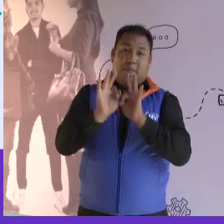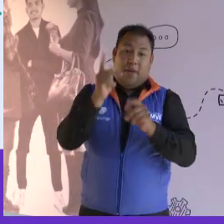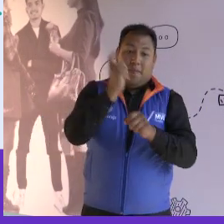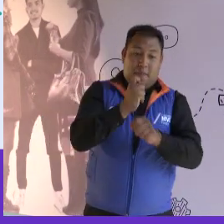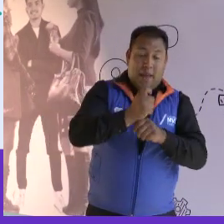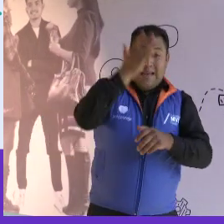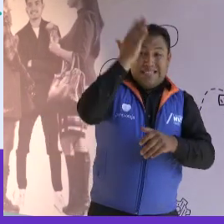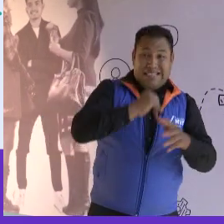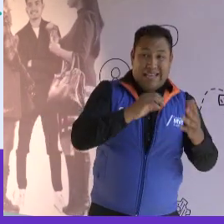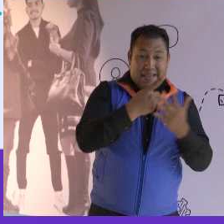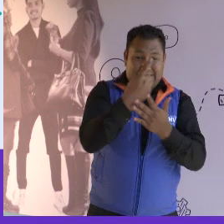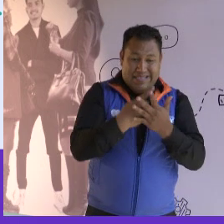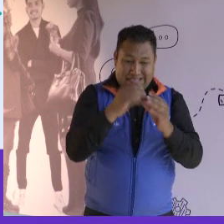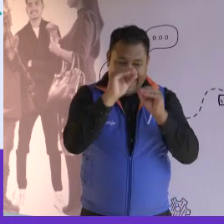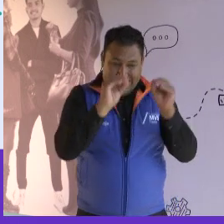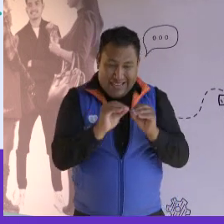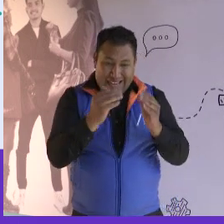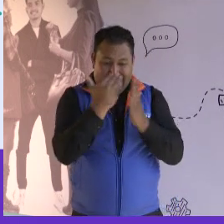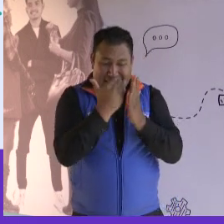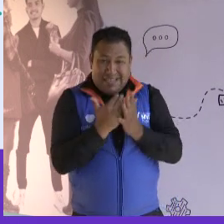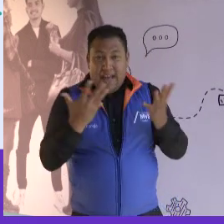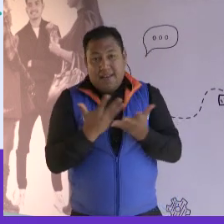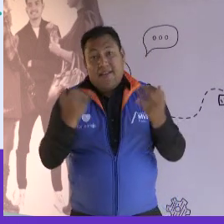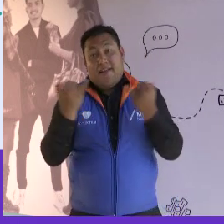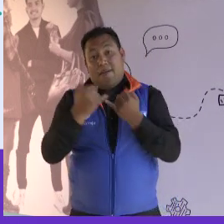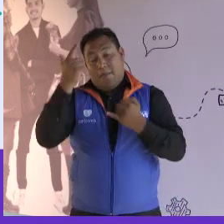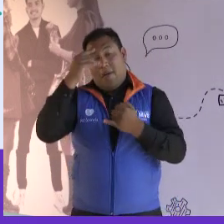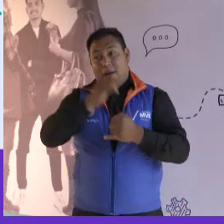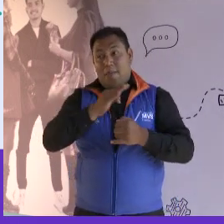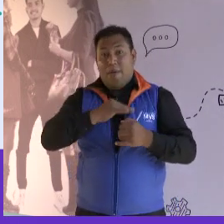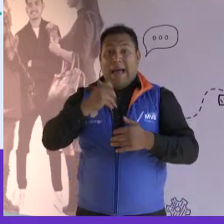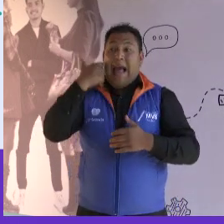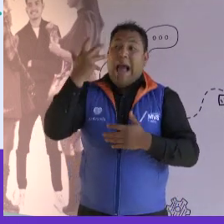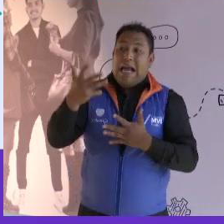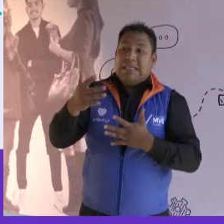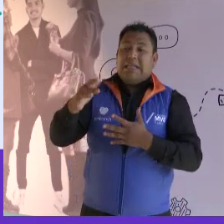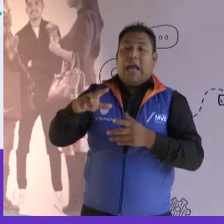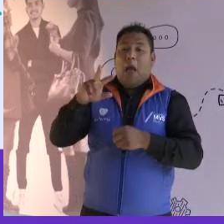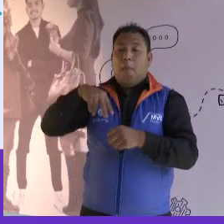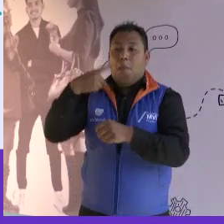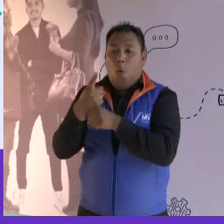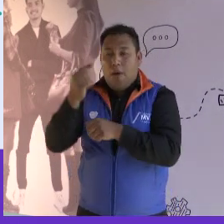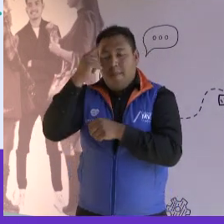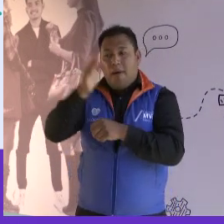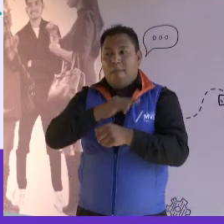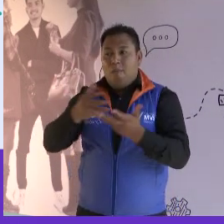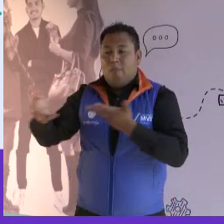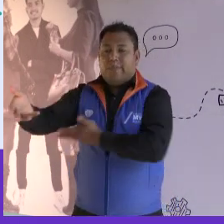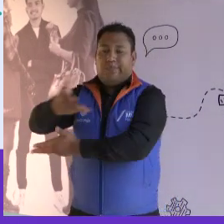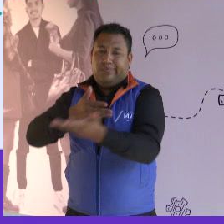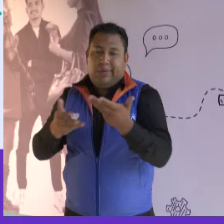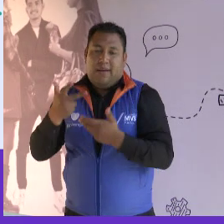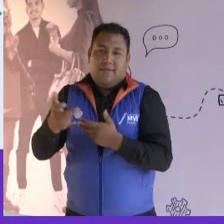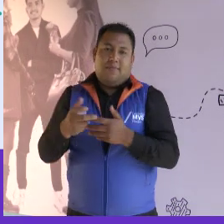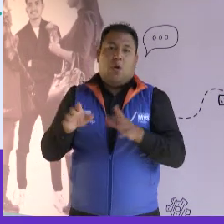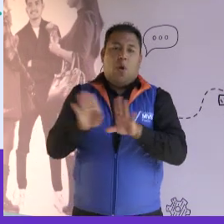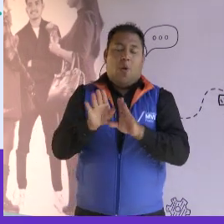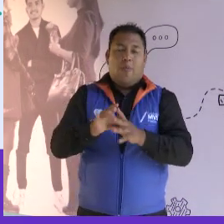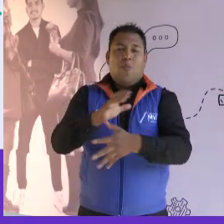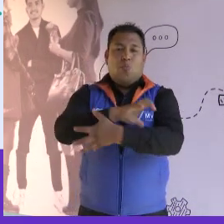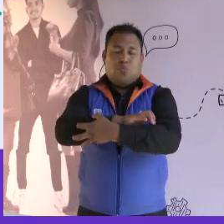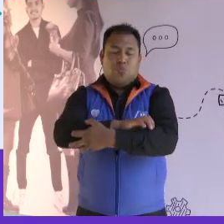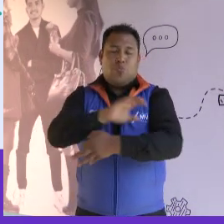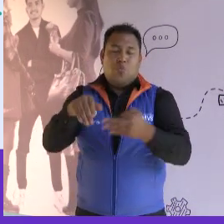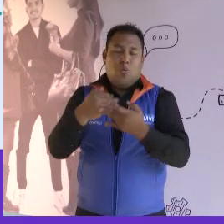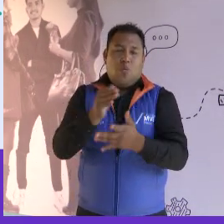los documentos y todos los materiales necesarios, ¿no? Exacto. Un poco este ejercicio de solidaridad que a veces hablamos y que pensamos que sí hacemos